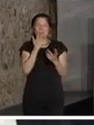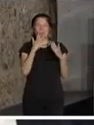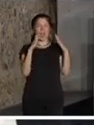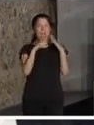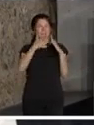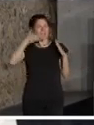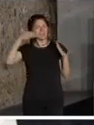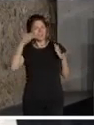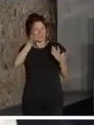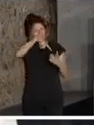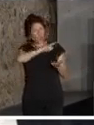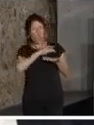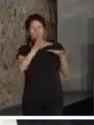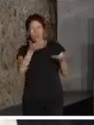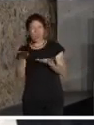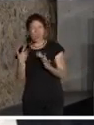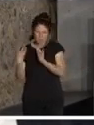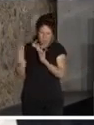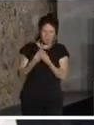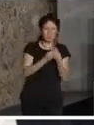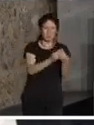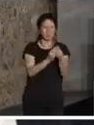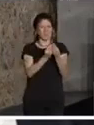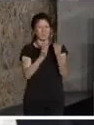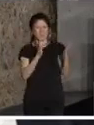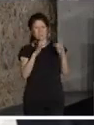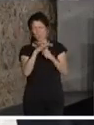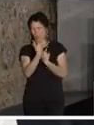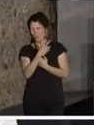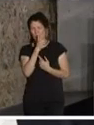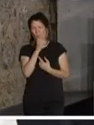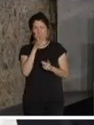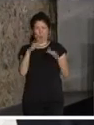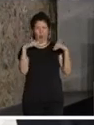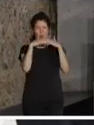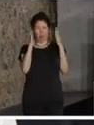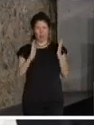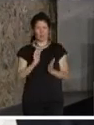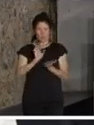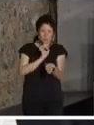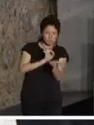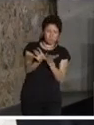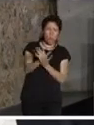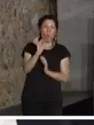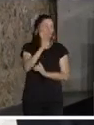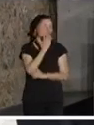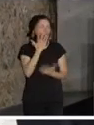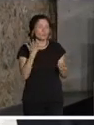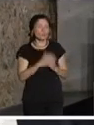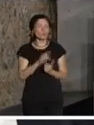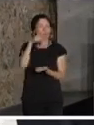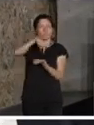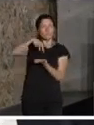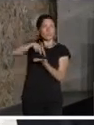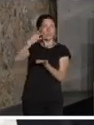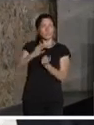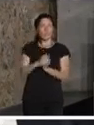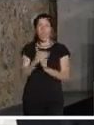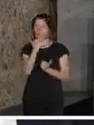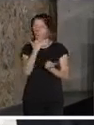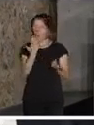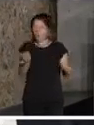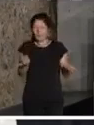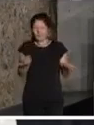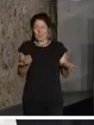una vivienda digna acompañarles en los peores momentos cuando eran desahuciados o por ejemplo exigir algo